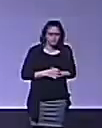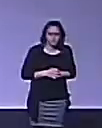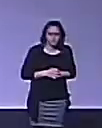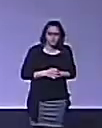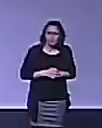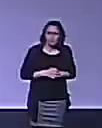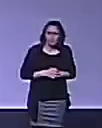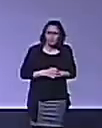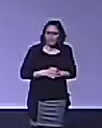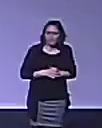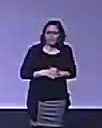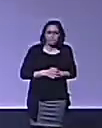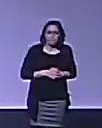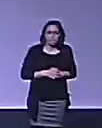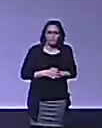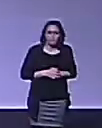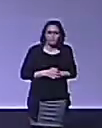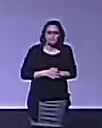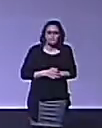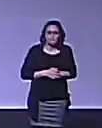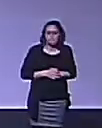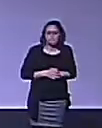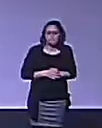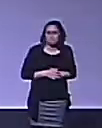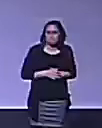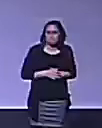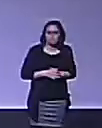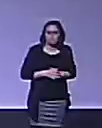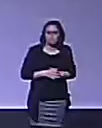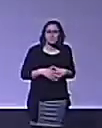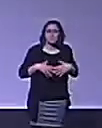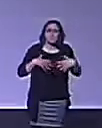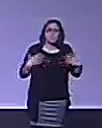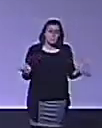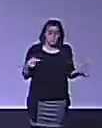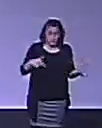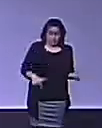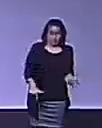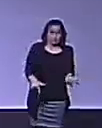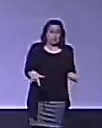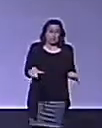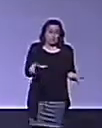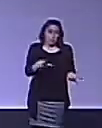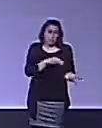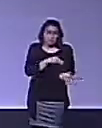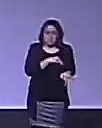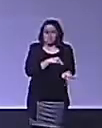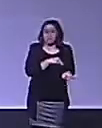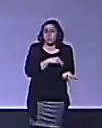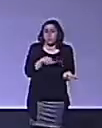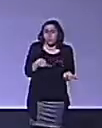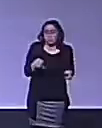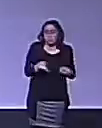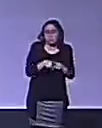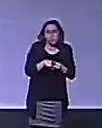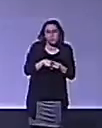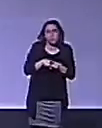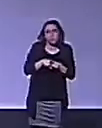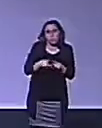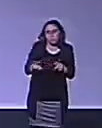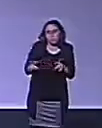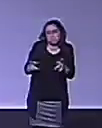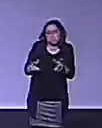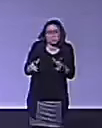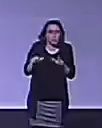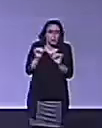bueno, queremos de alguna manera emplear este premio como acicate, como recordatorio y como referencia para seguir peleando.